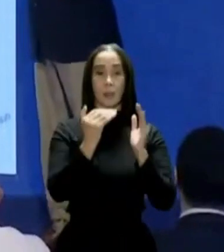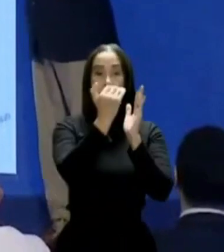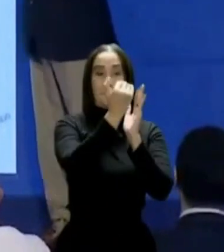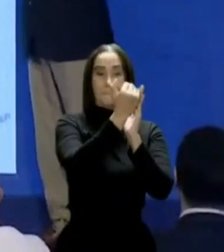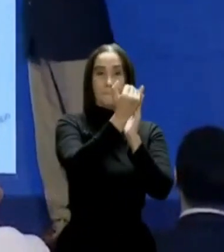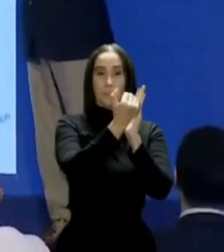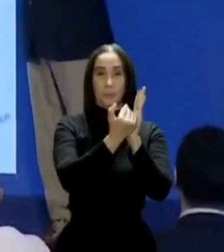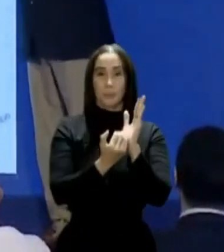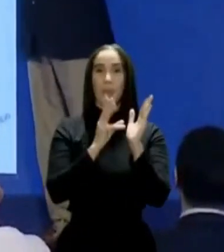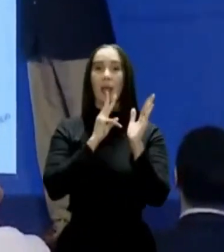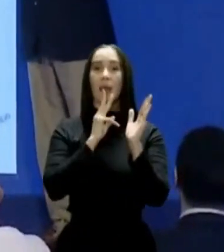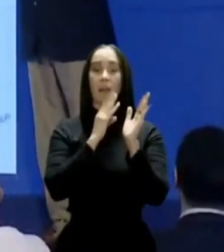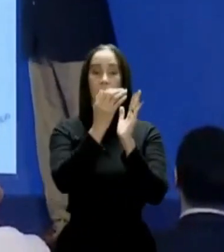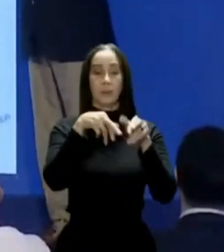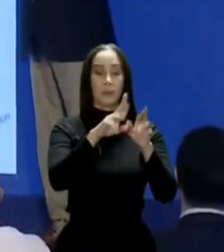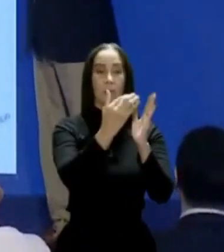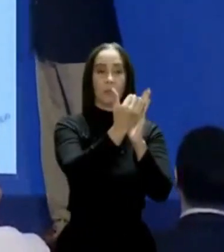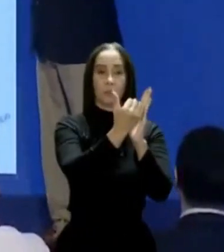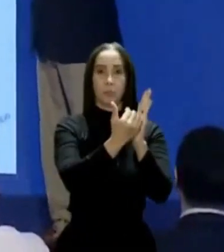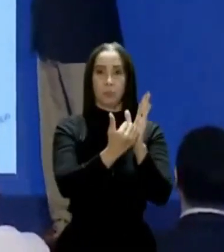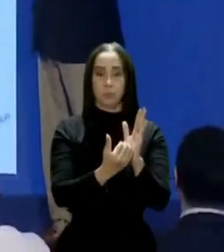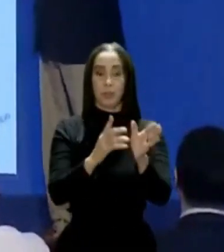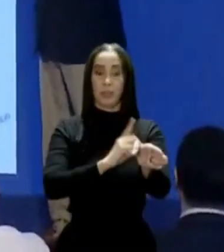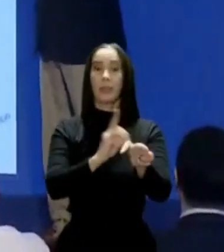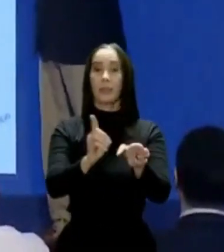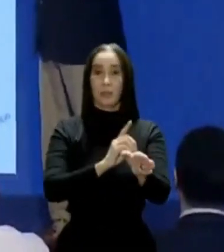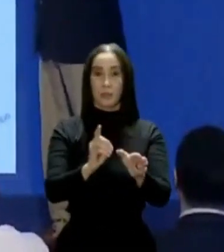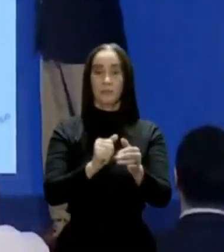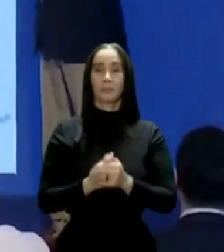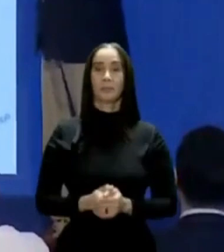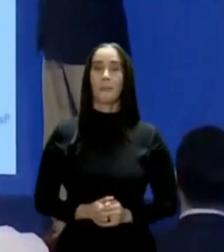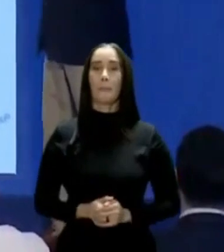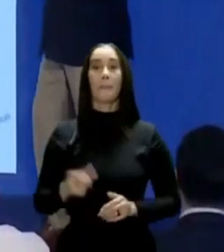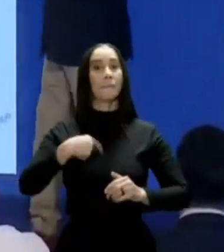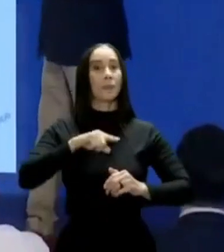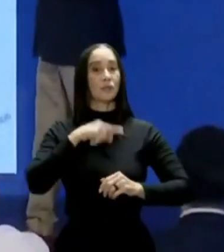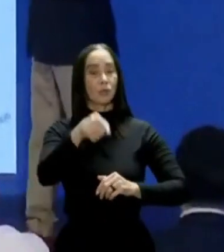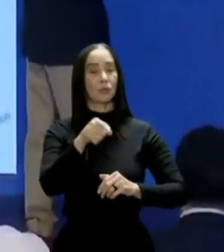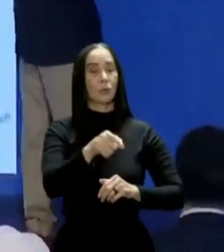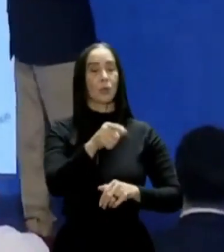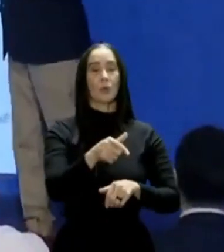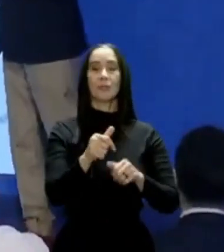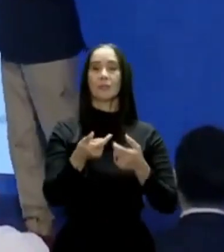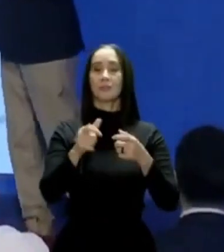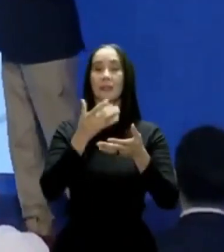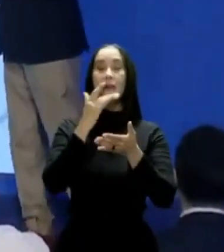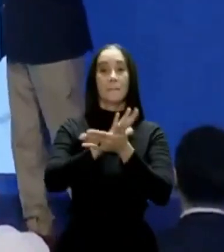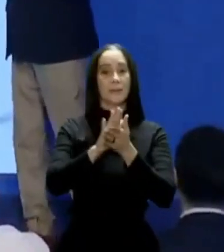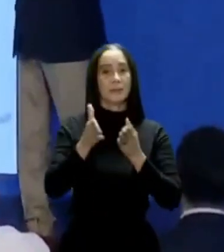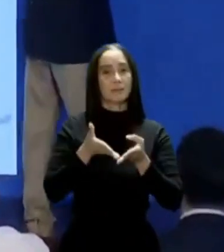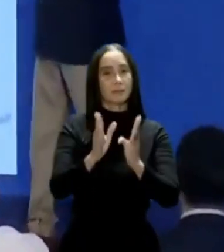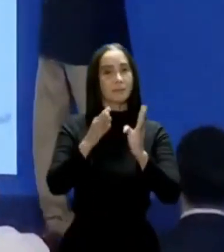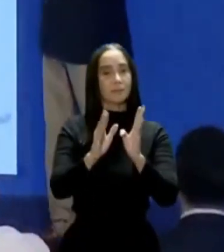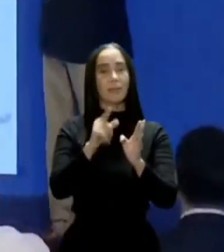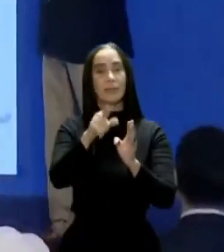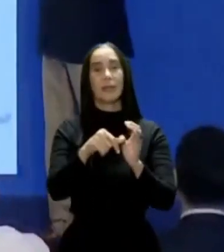medio metro de agua, el caudal de río Dajabón y Masacre. Nosotros con esta habilitación de este canal